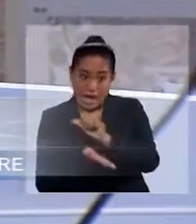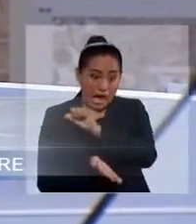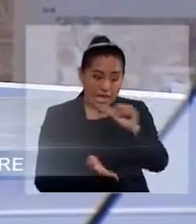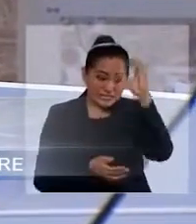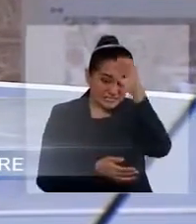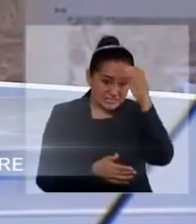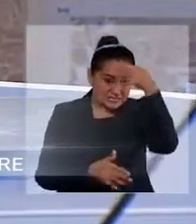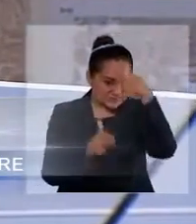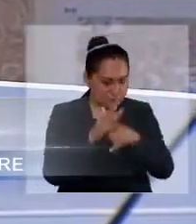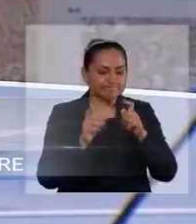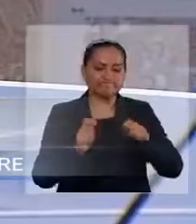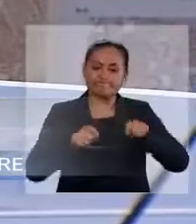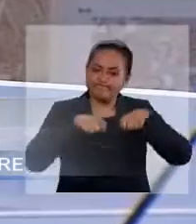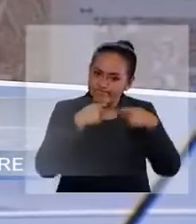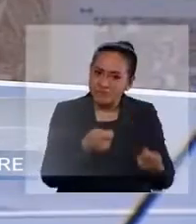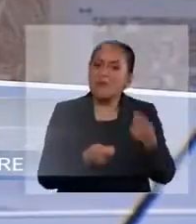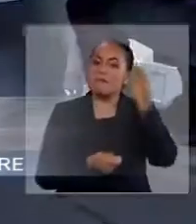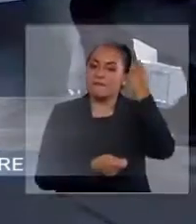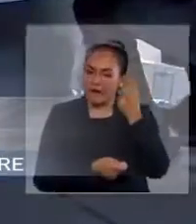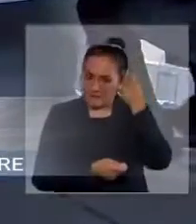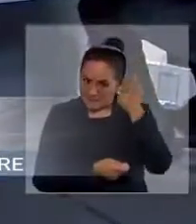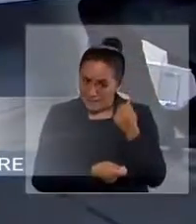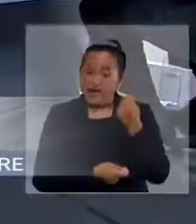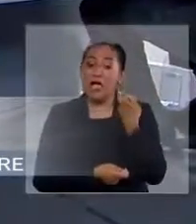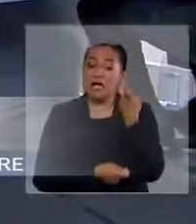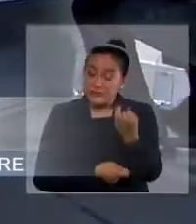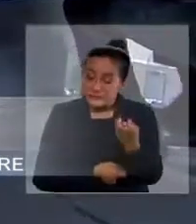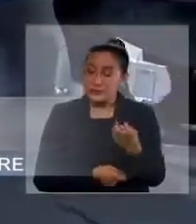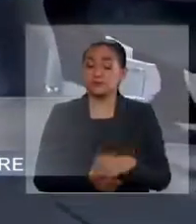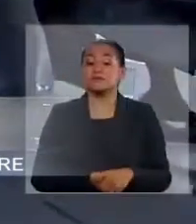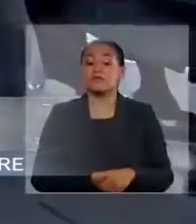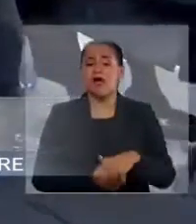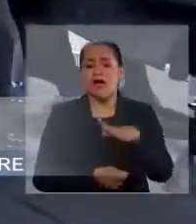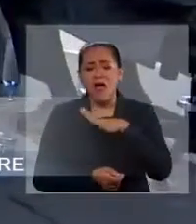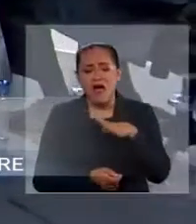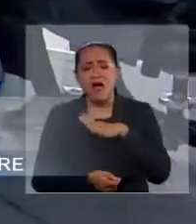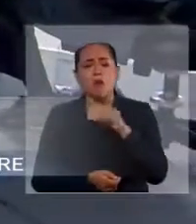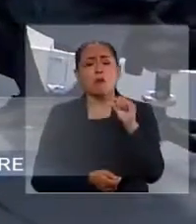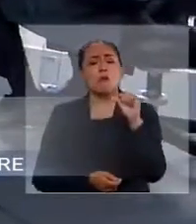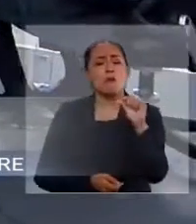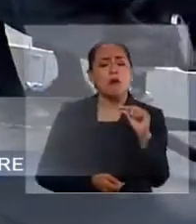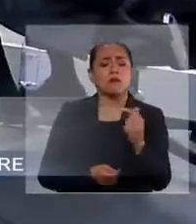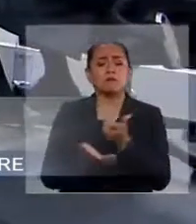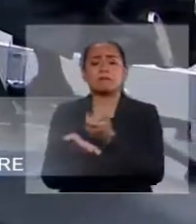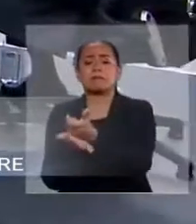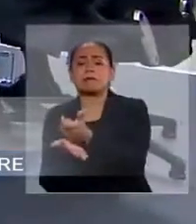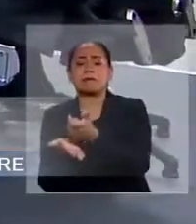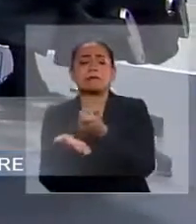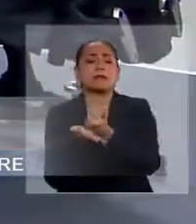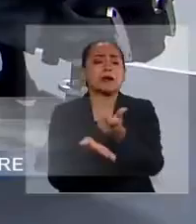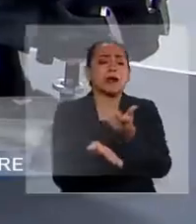abril y 20 de mayo, las cifras de este intercambio de ideas mantuvo una audiencia superior a los 10 millones de